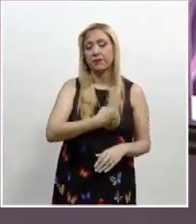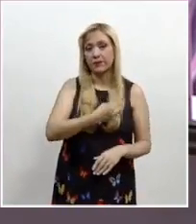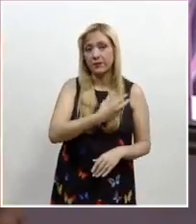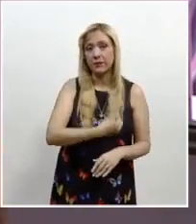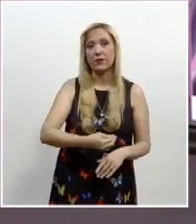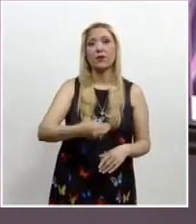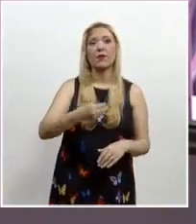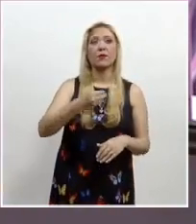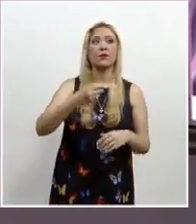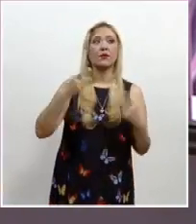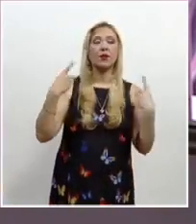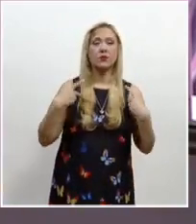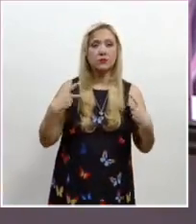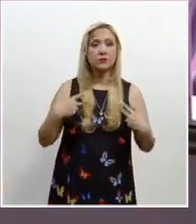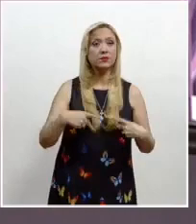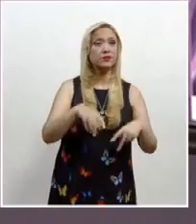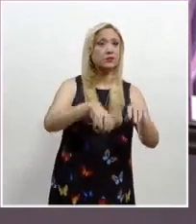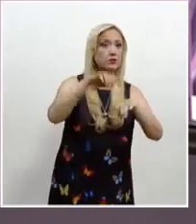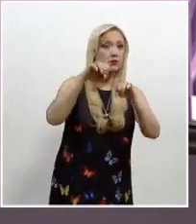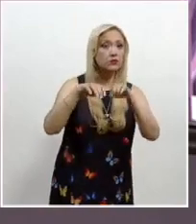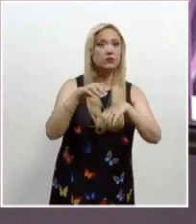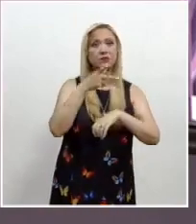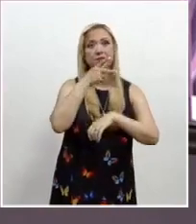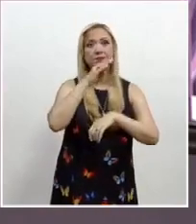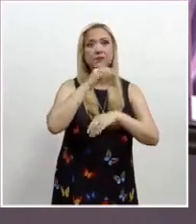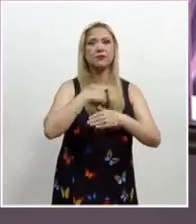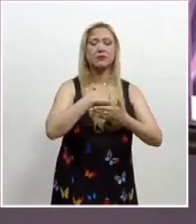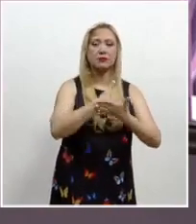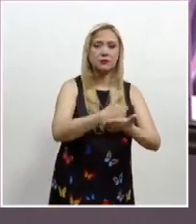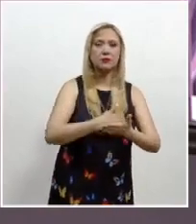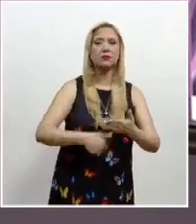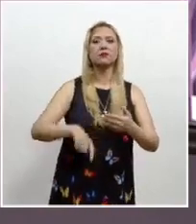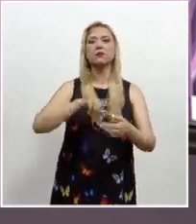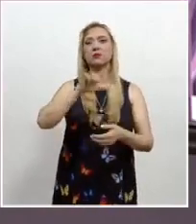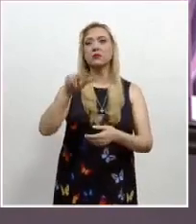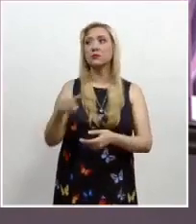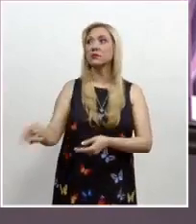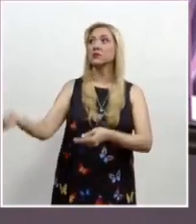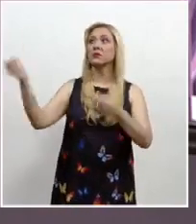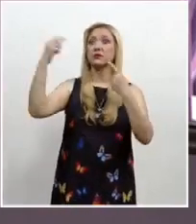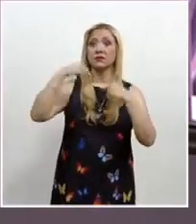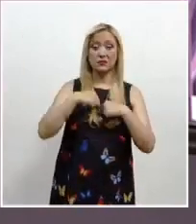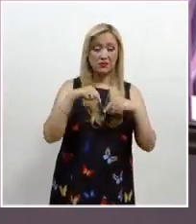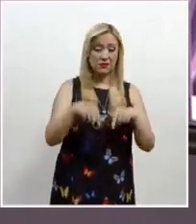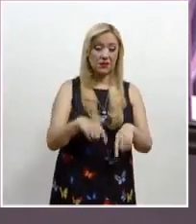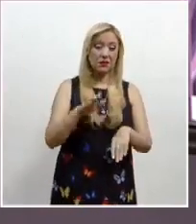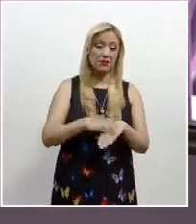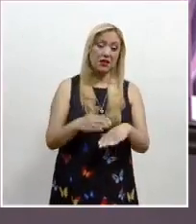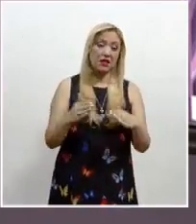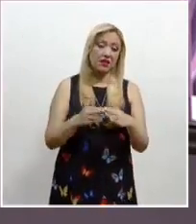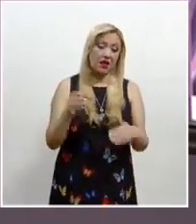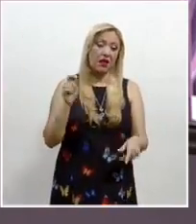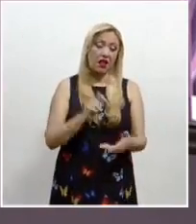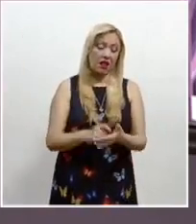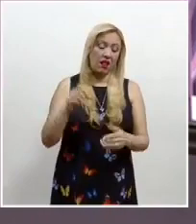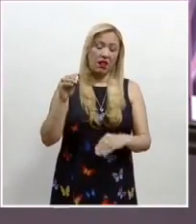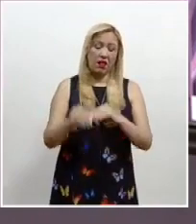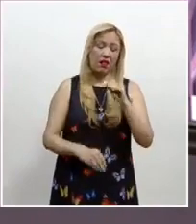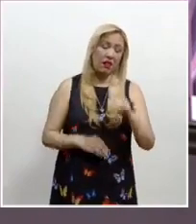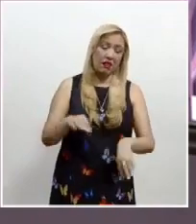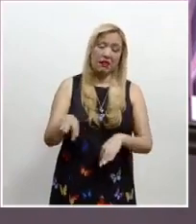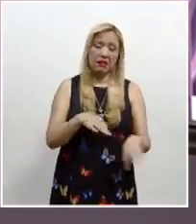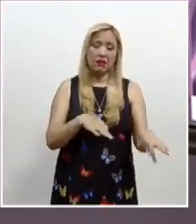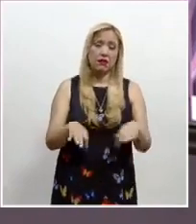o hijos o a las personas que requieren cuidado, con cargas laborales que las dejaban agotadas, exhaustas, y quizá